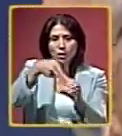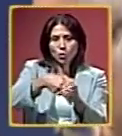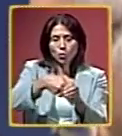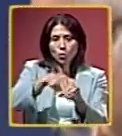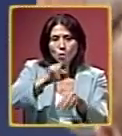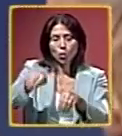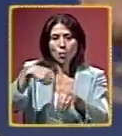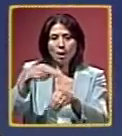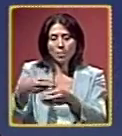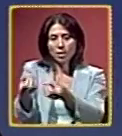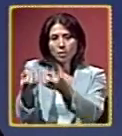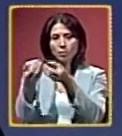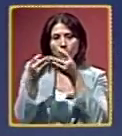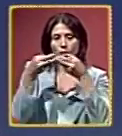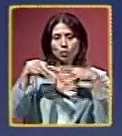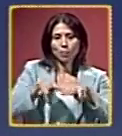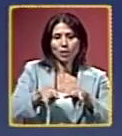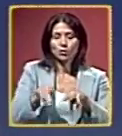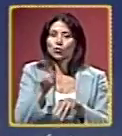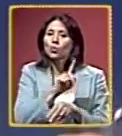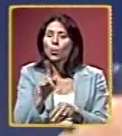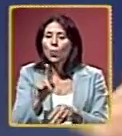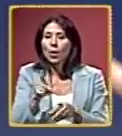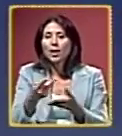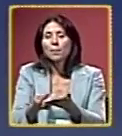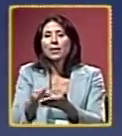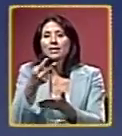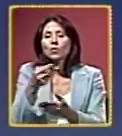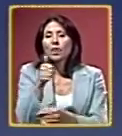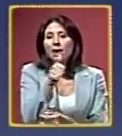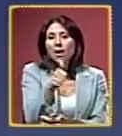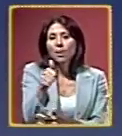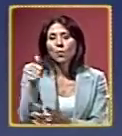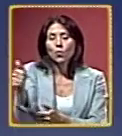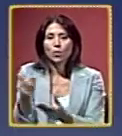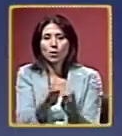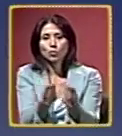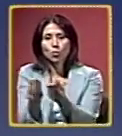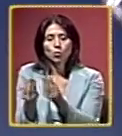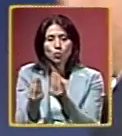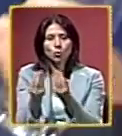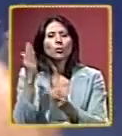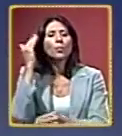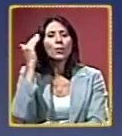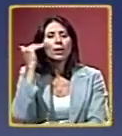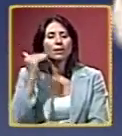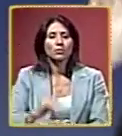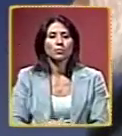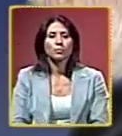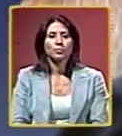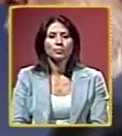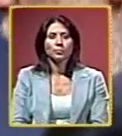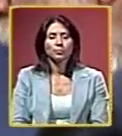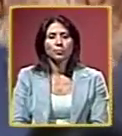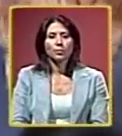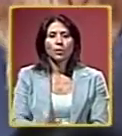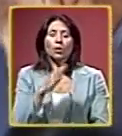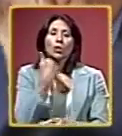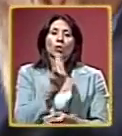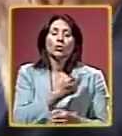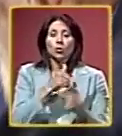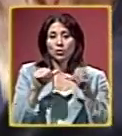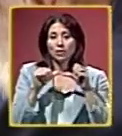medios, sino el precio de cada uno de los productos. ¿Por qué razón? Seguimos el